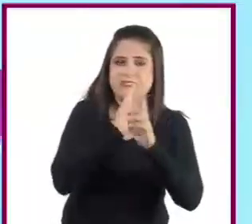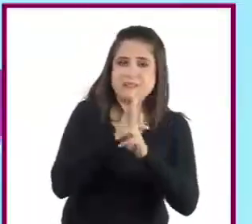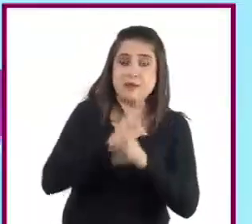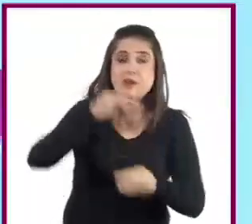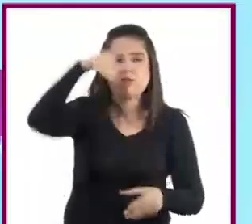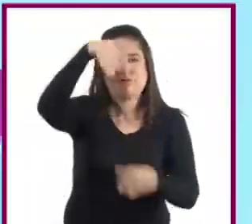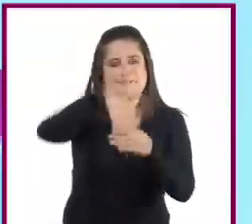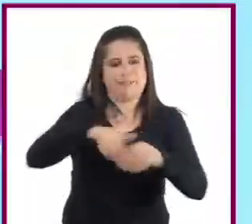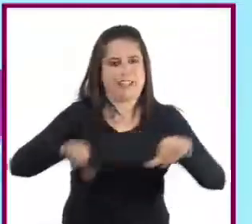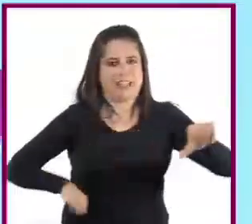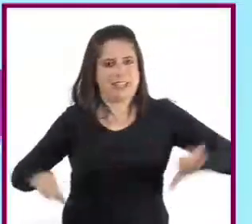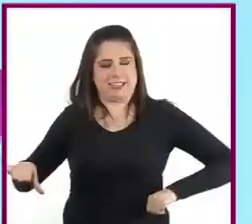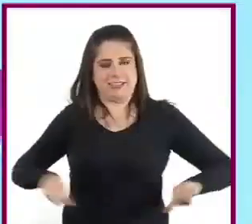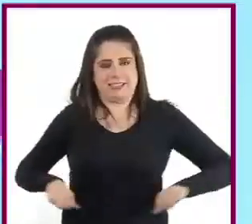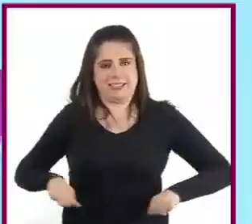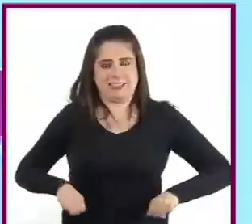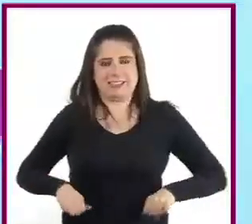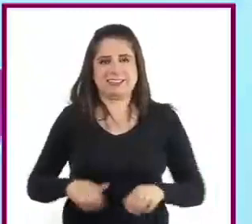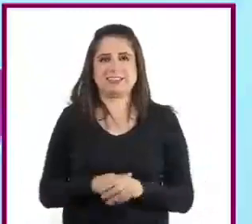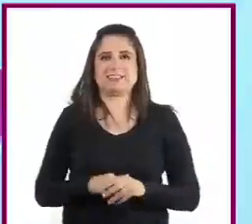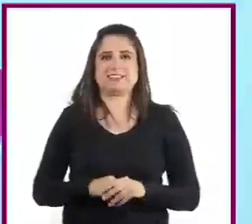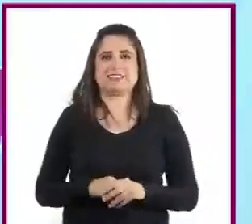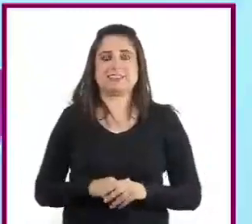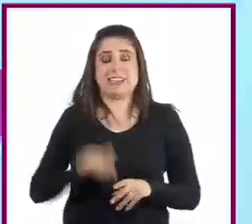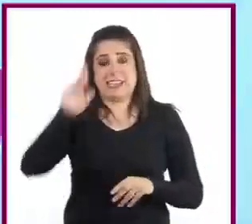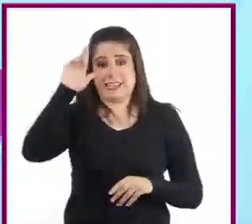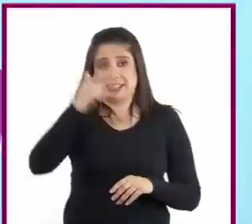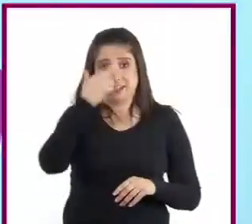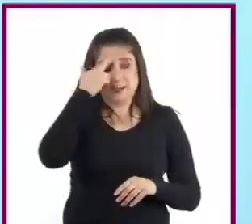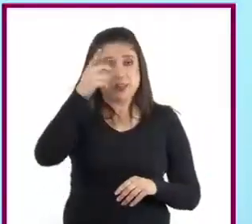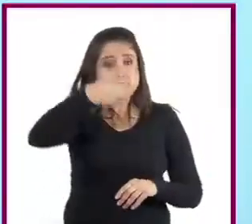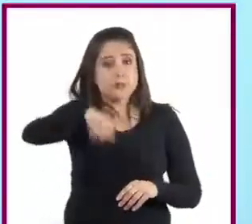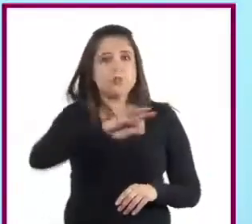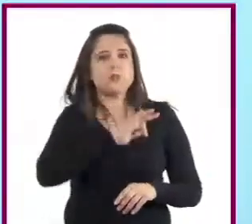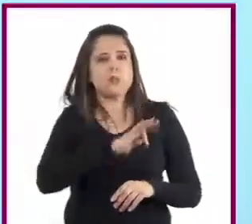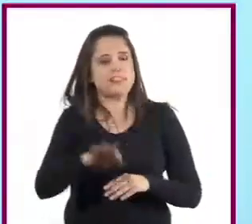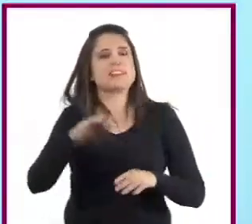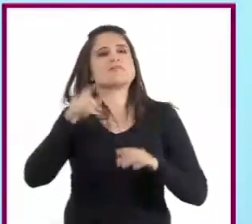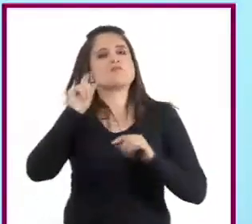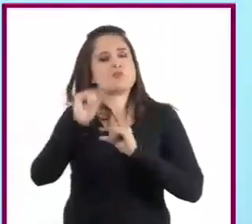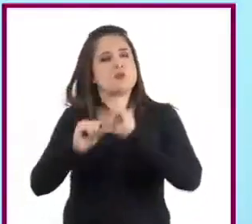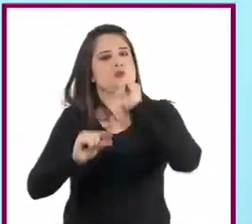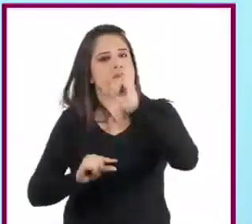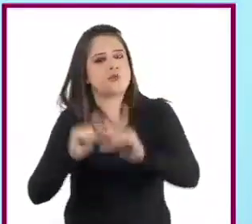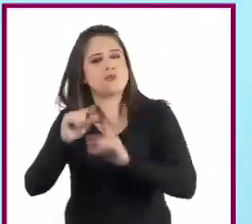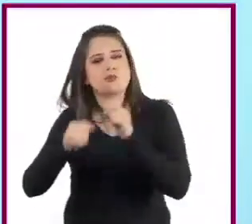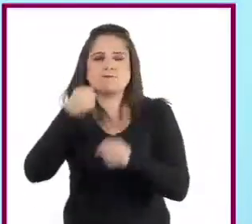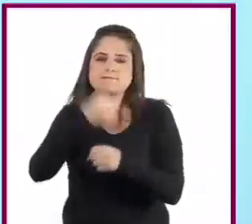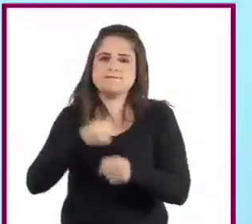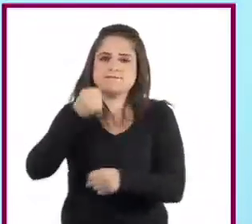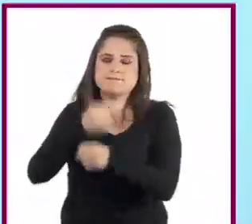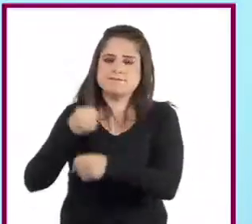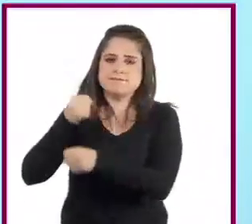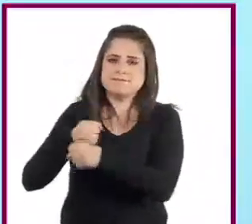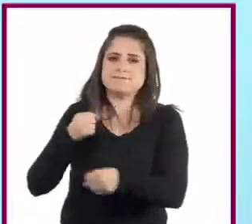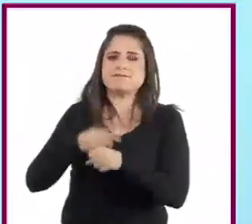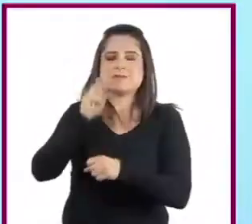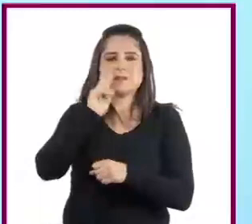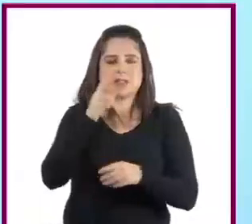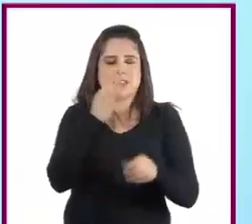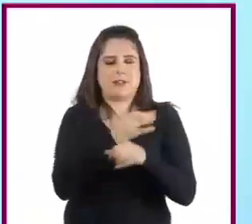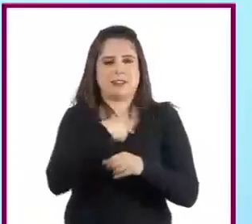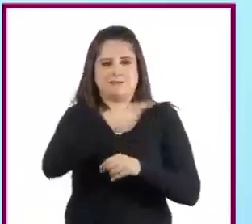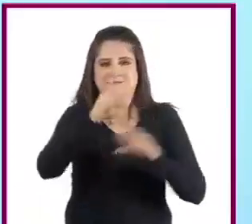guárdenlas en su carpeta de experiencias. Recuerden que pueden trabajar poco a poco algunos de los aspectos que vieron en